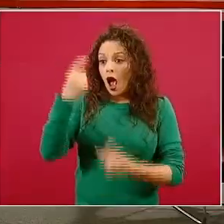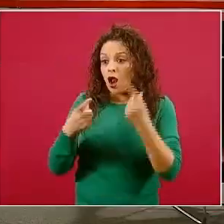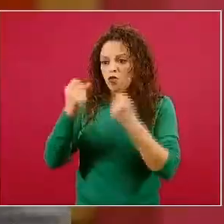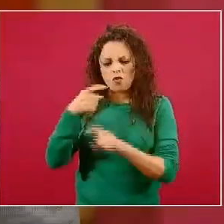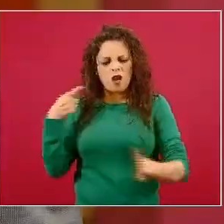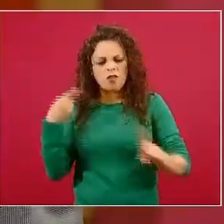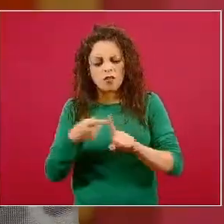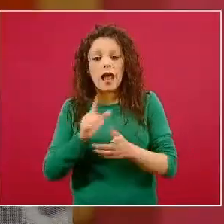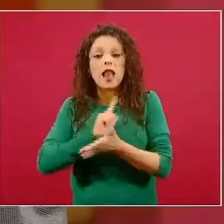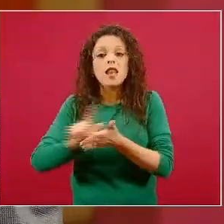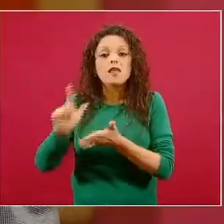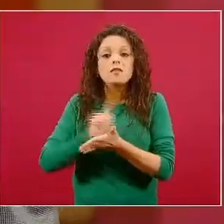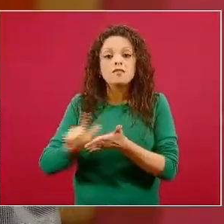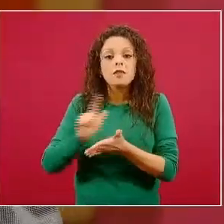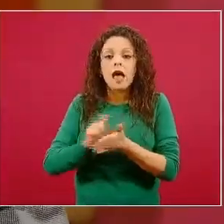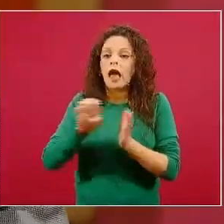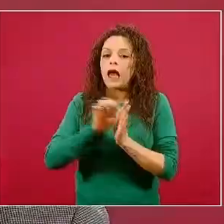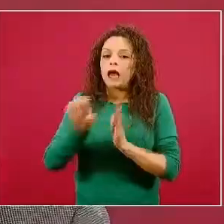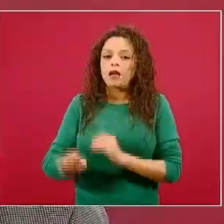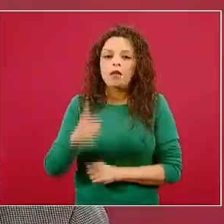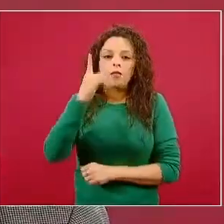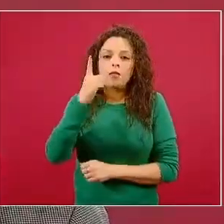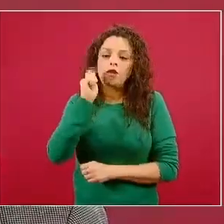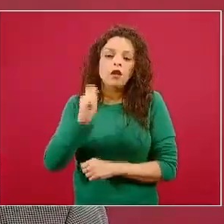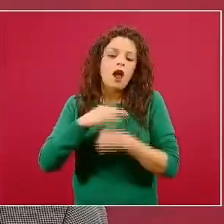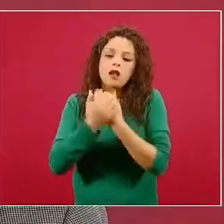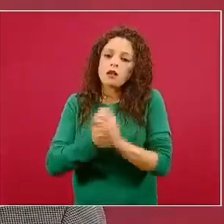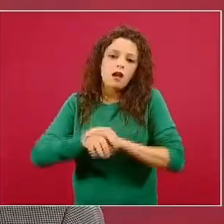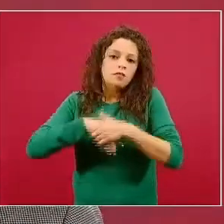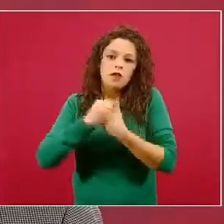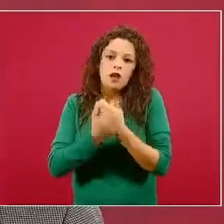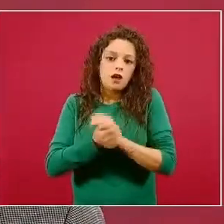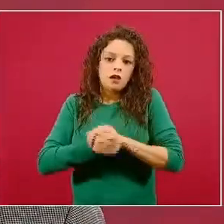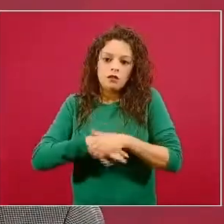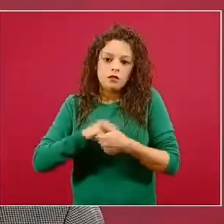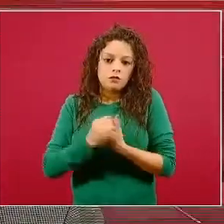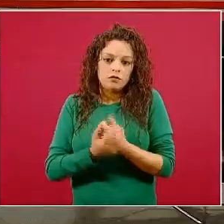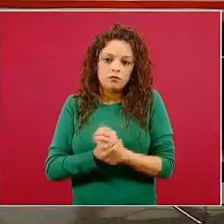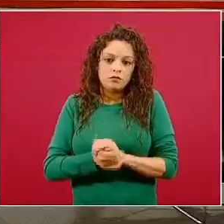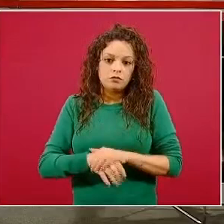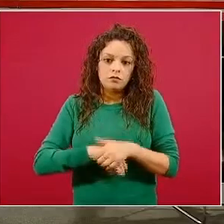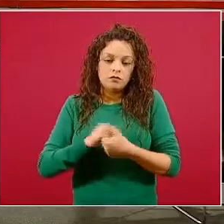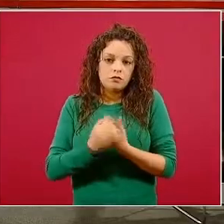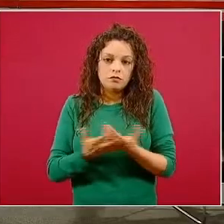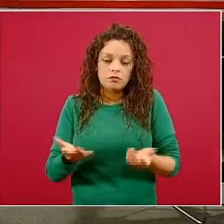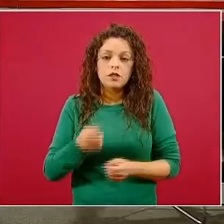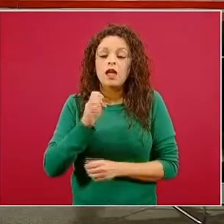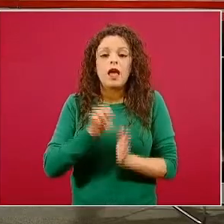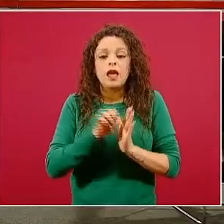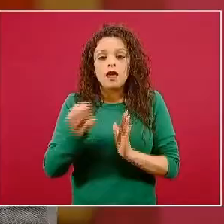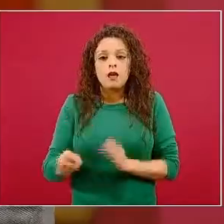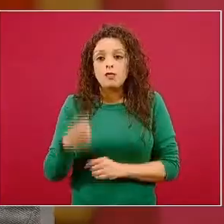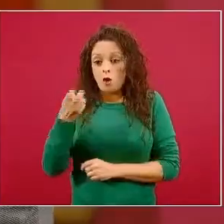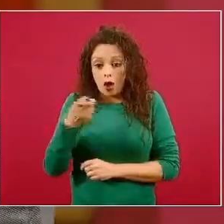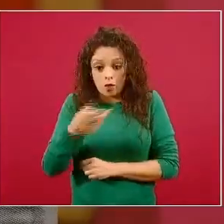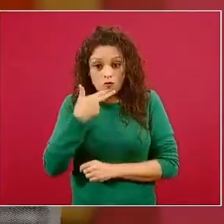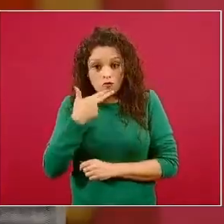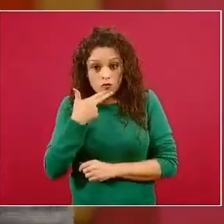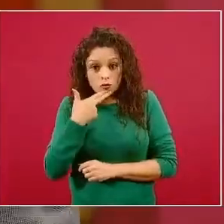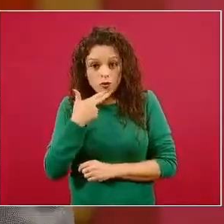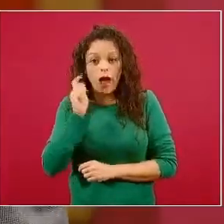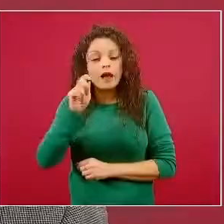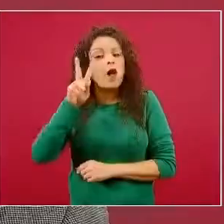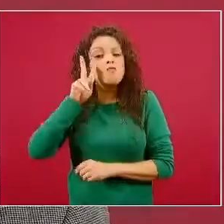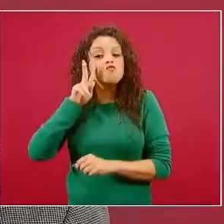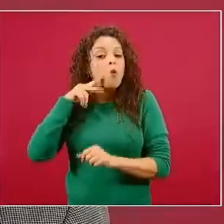El lavado de manos es uno de los clásicos. Si nos lográramos lavar manos, no solamente como un acto